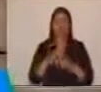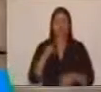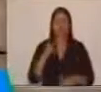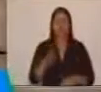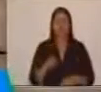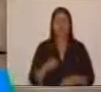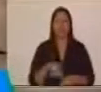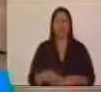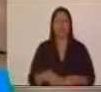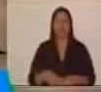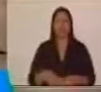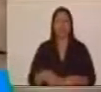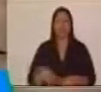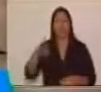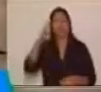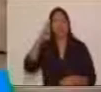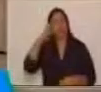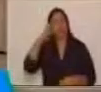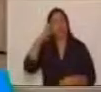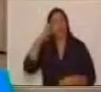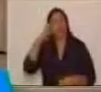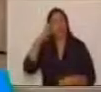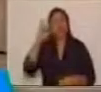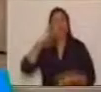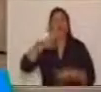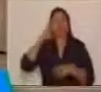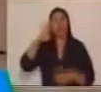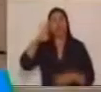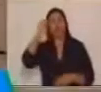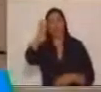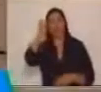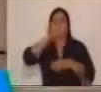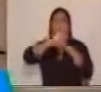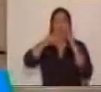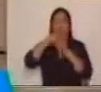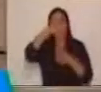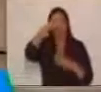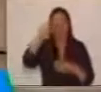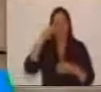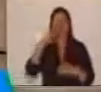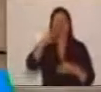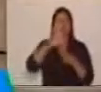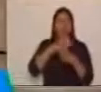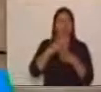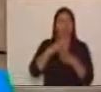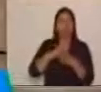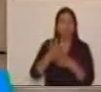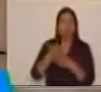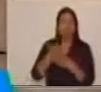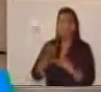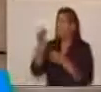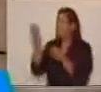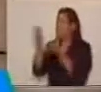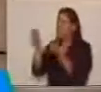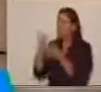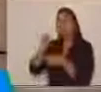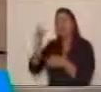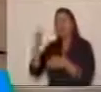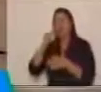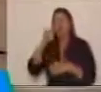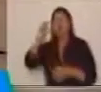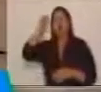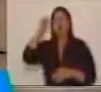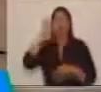presente todo lo que estás trabajando. Asimismo también comparte con un adulto lo aprendido. Cuando estés en casa,